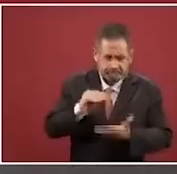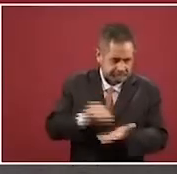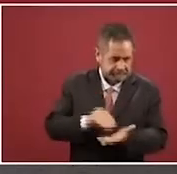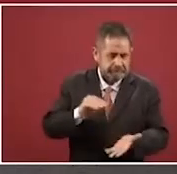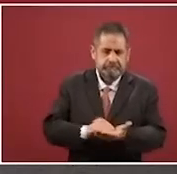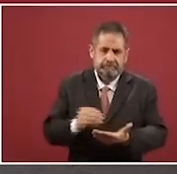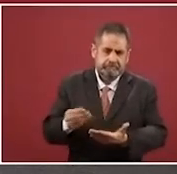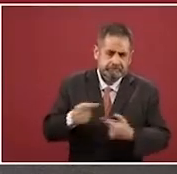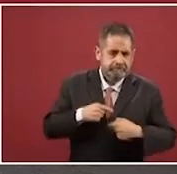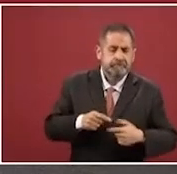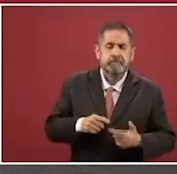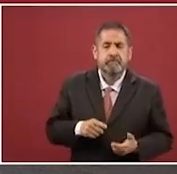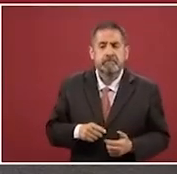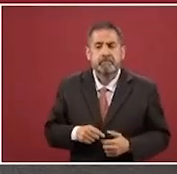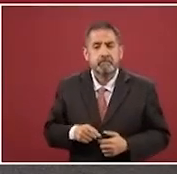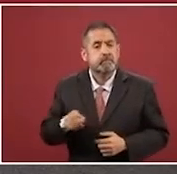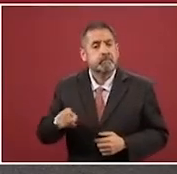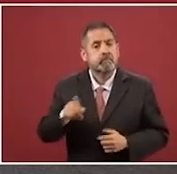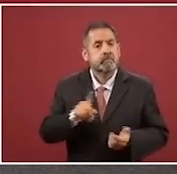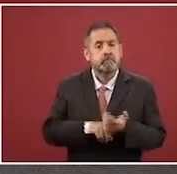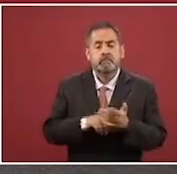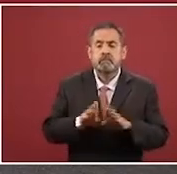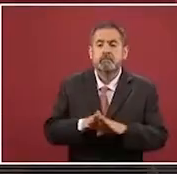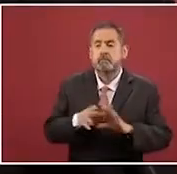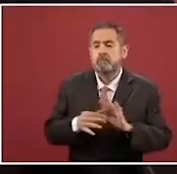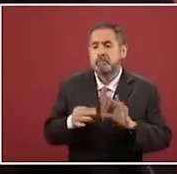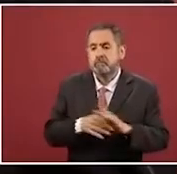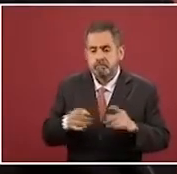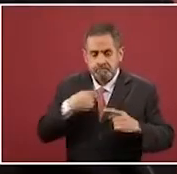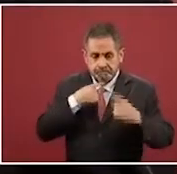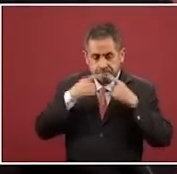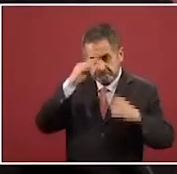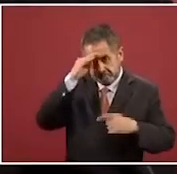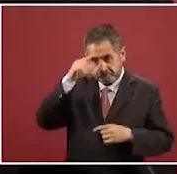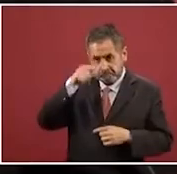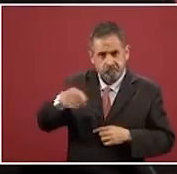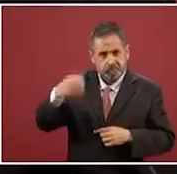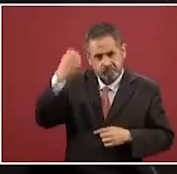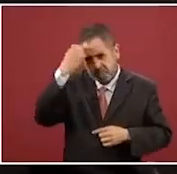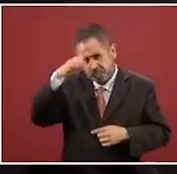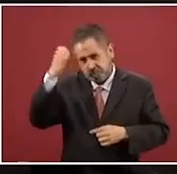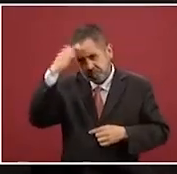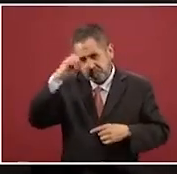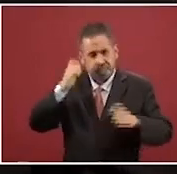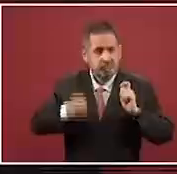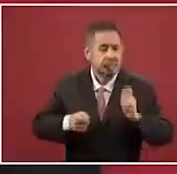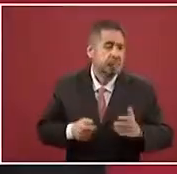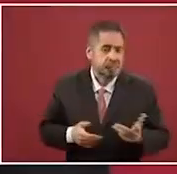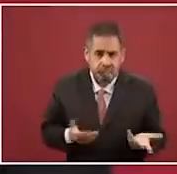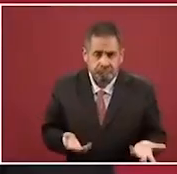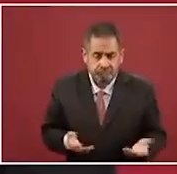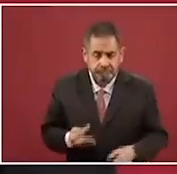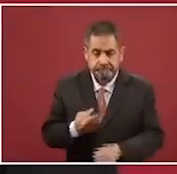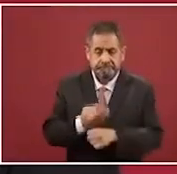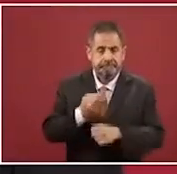pero estamos contando con su experiencia. Y en este caso